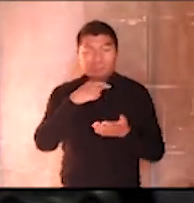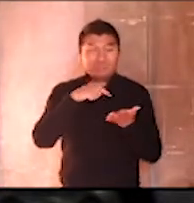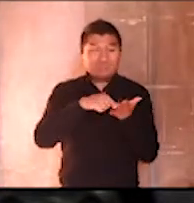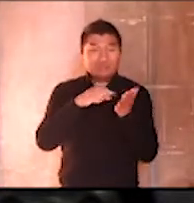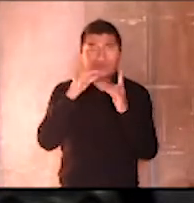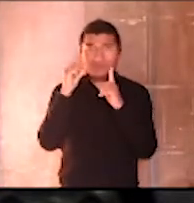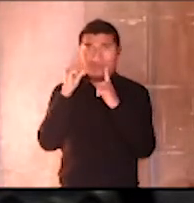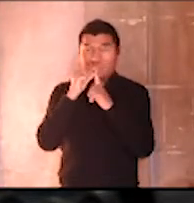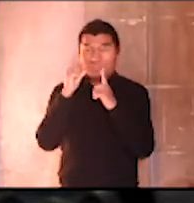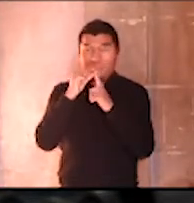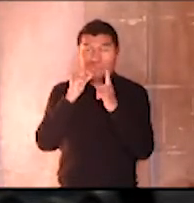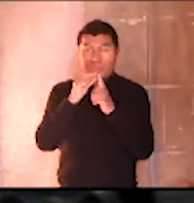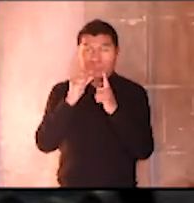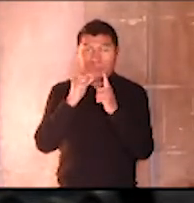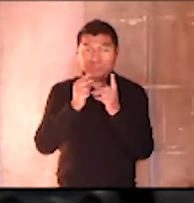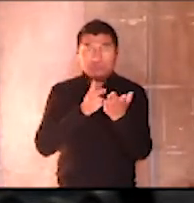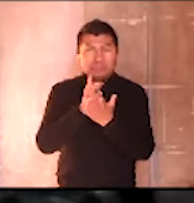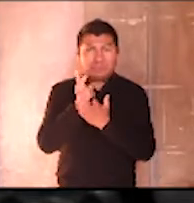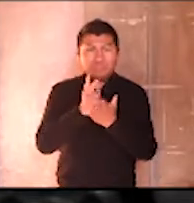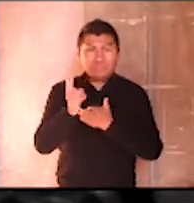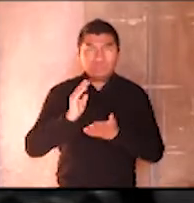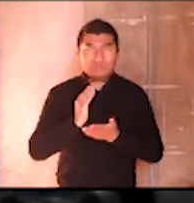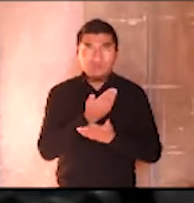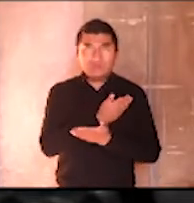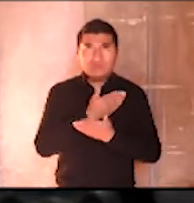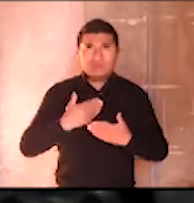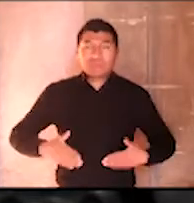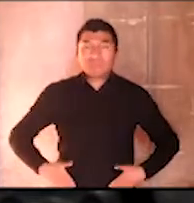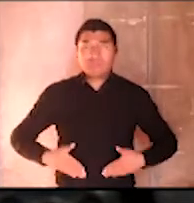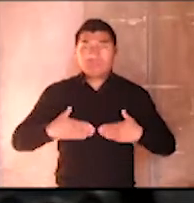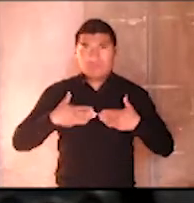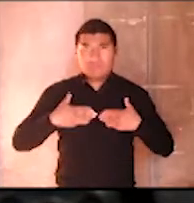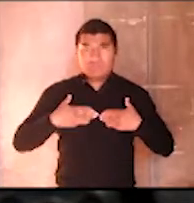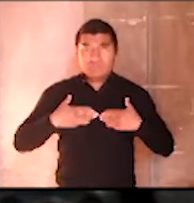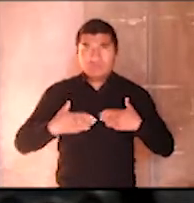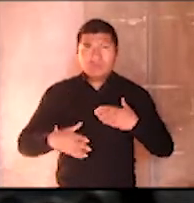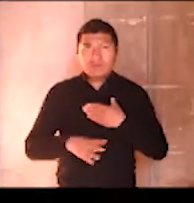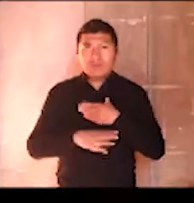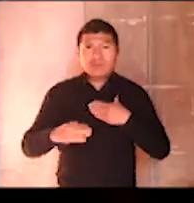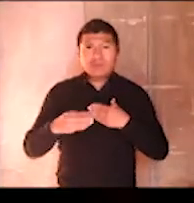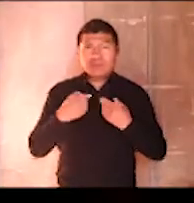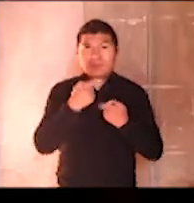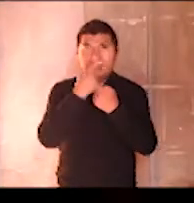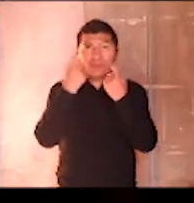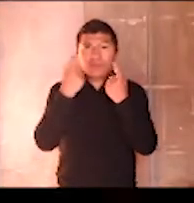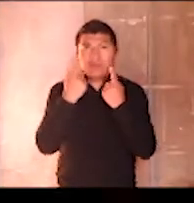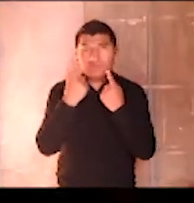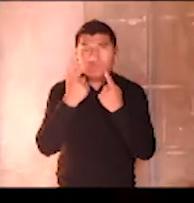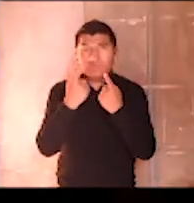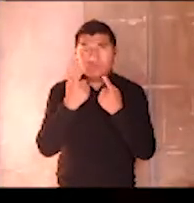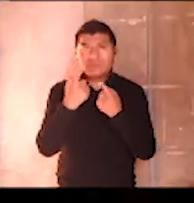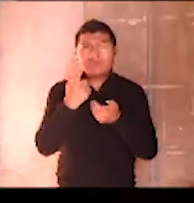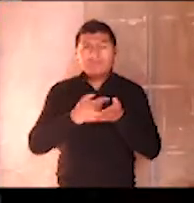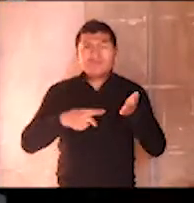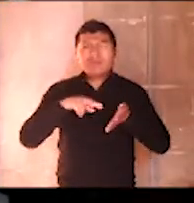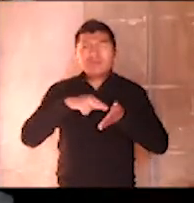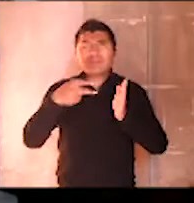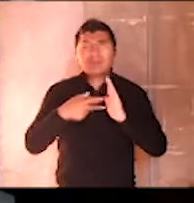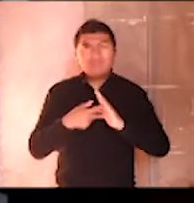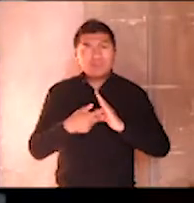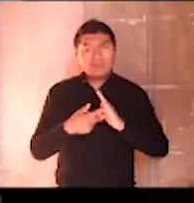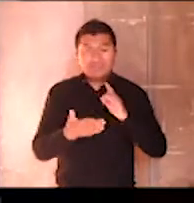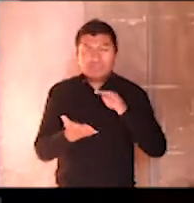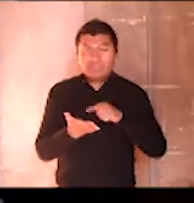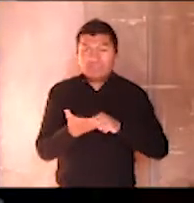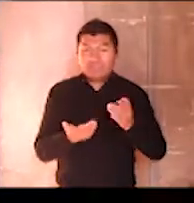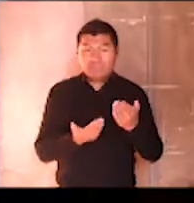palabra se hace realidad en nuestra vida y nos preguntemos en qué consiste